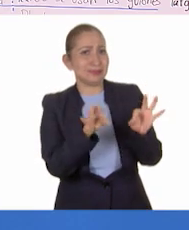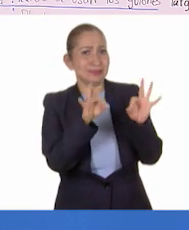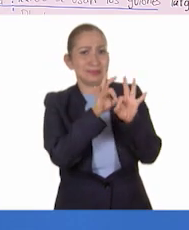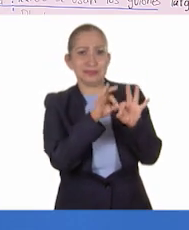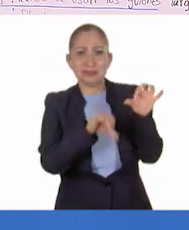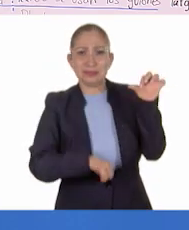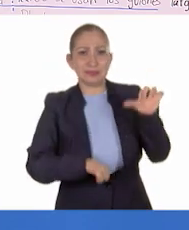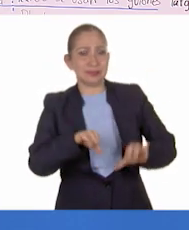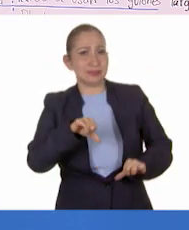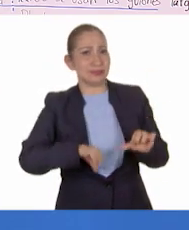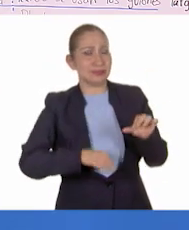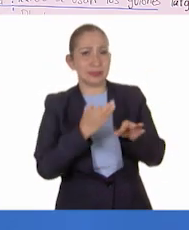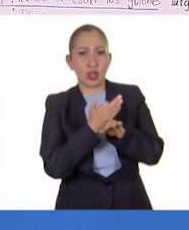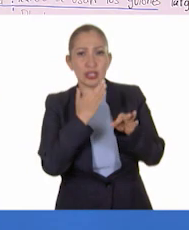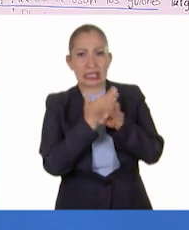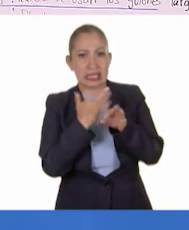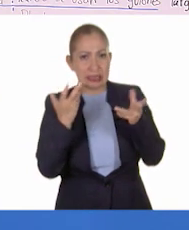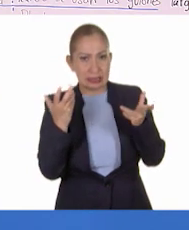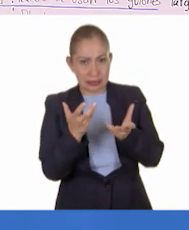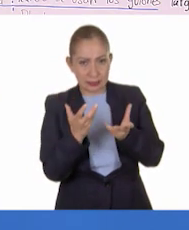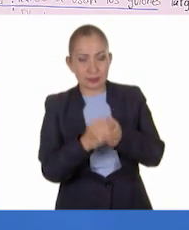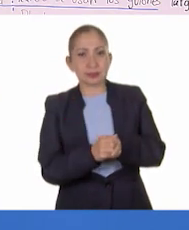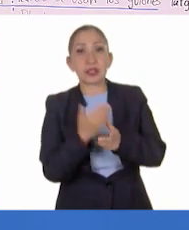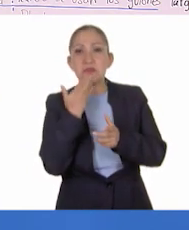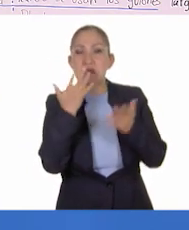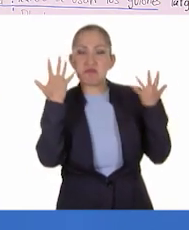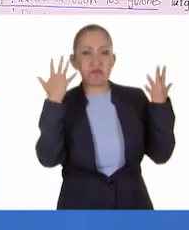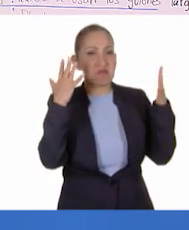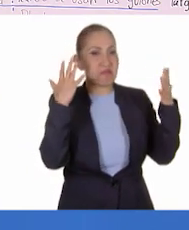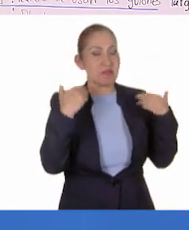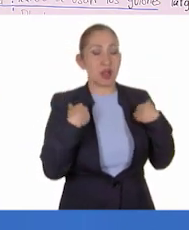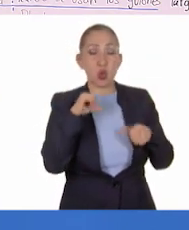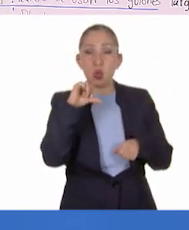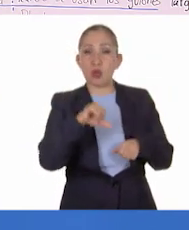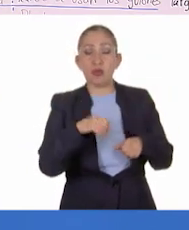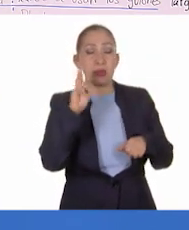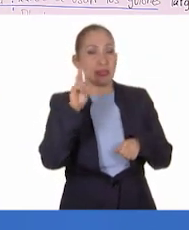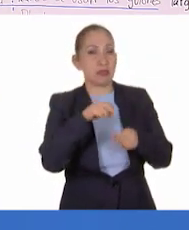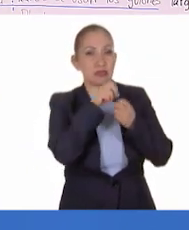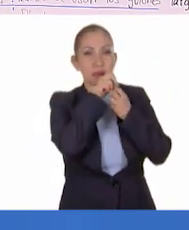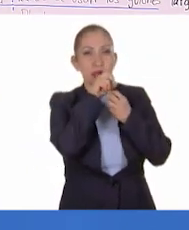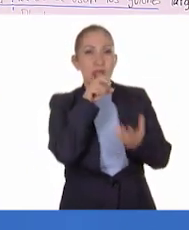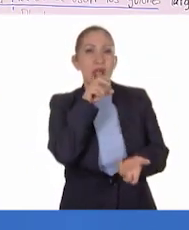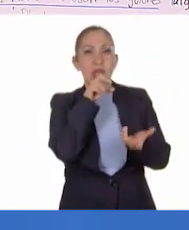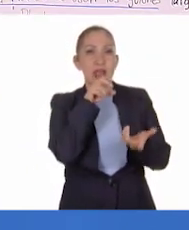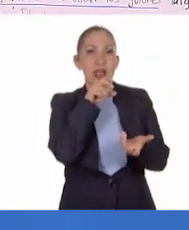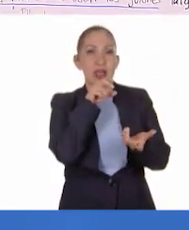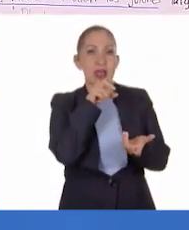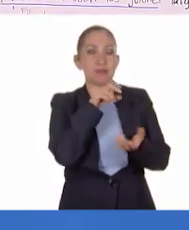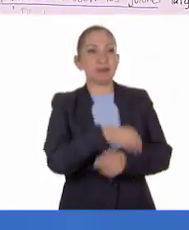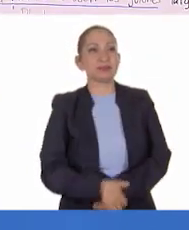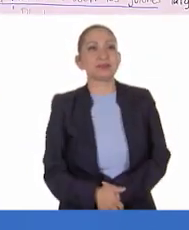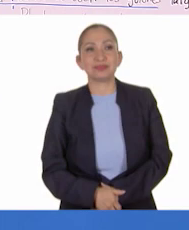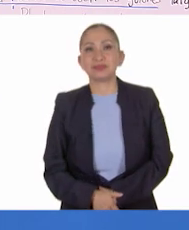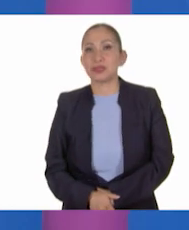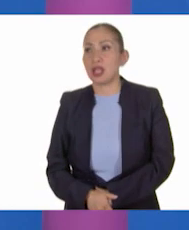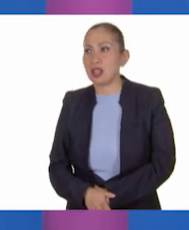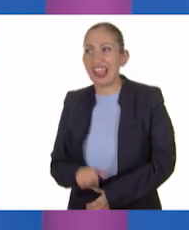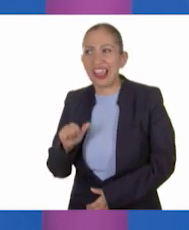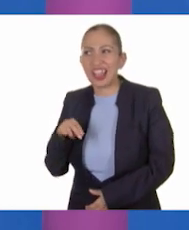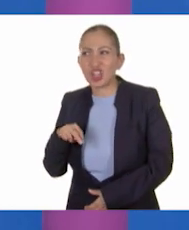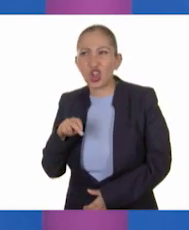de la actividad que acabamos de llevar a cabo. Bravo, María, hoy me has dejado anonadada. ¿Anona